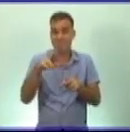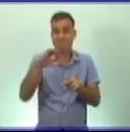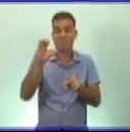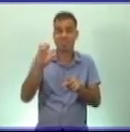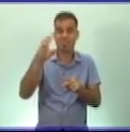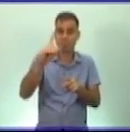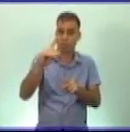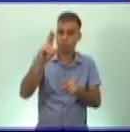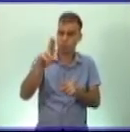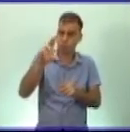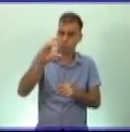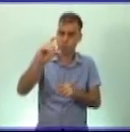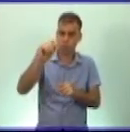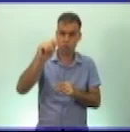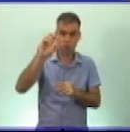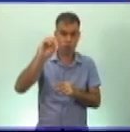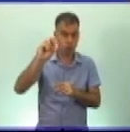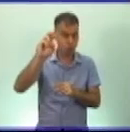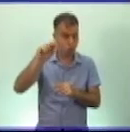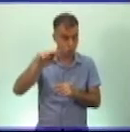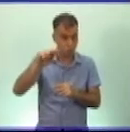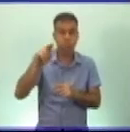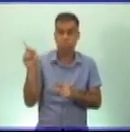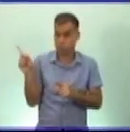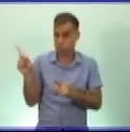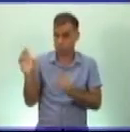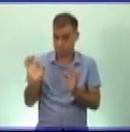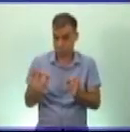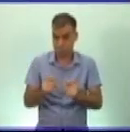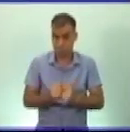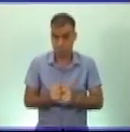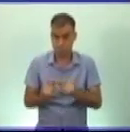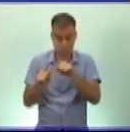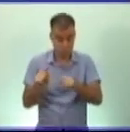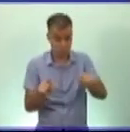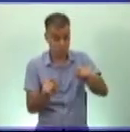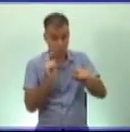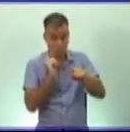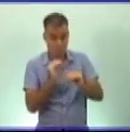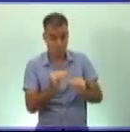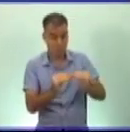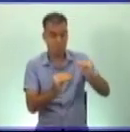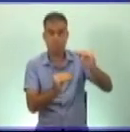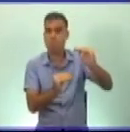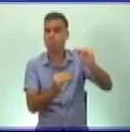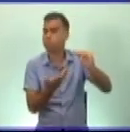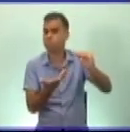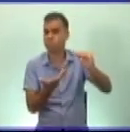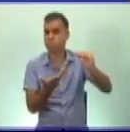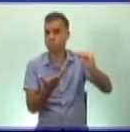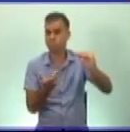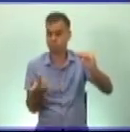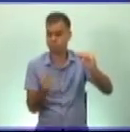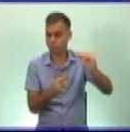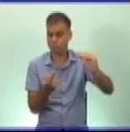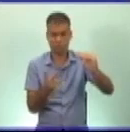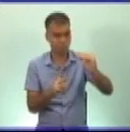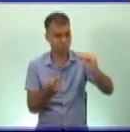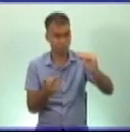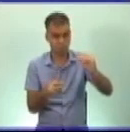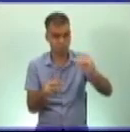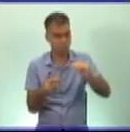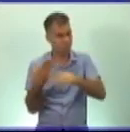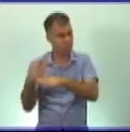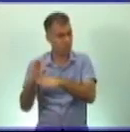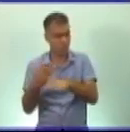reaccionante, ya sabemos que gana electrones. Fíjense que aquí estábamos hablando de que la oxidación y la reducción son dos procesos contrarios, pero